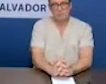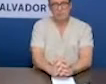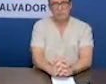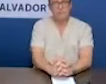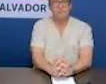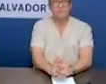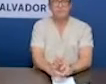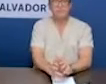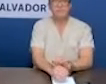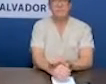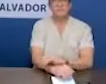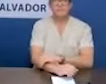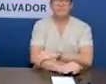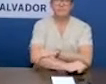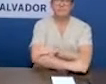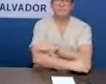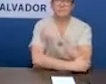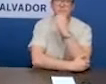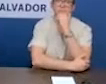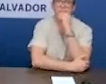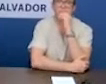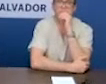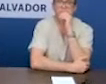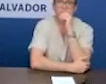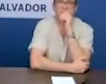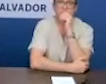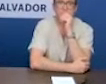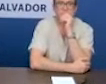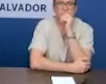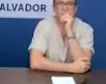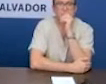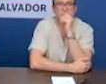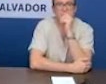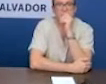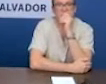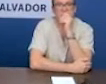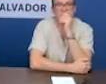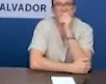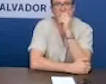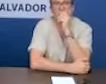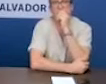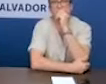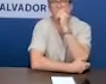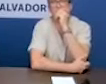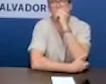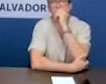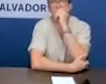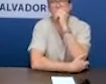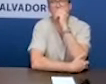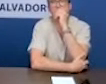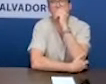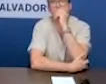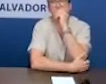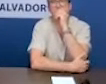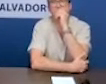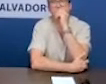un inicio rápido de los síntomas. El inicio es rápido, es abrupto, ¿verdad? Porque ya vamos